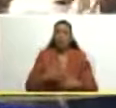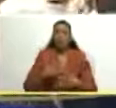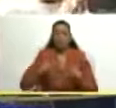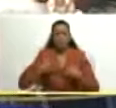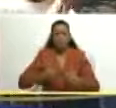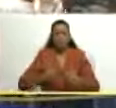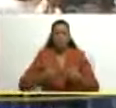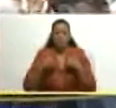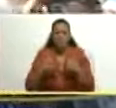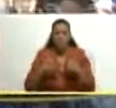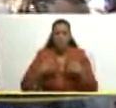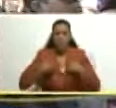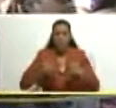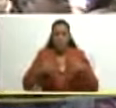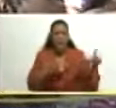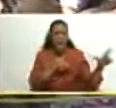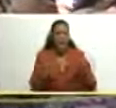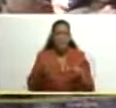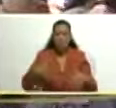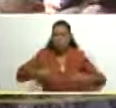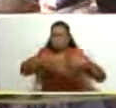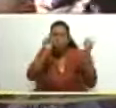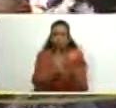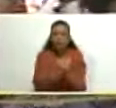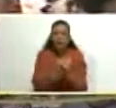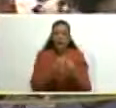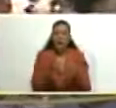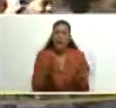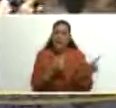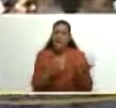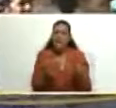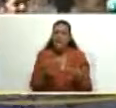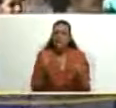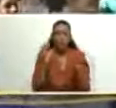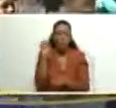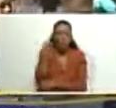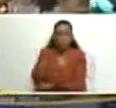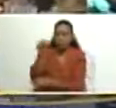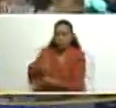Listo para todas las batallas, listo para todas las victorias.